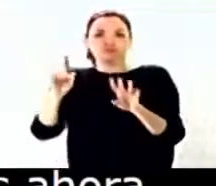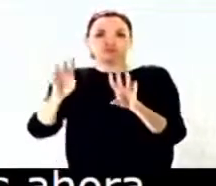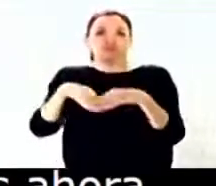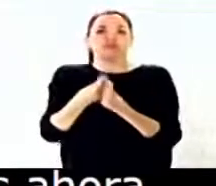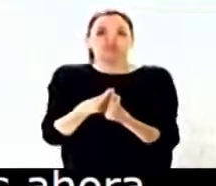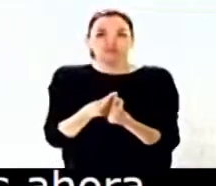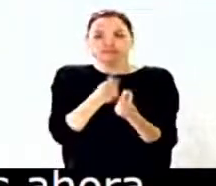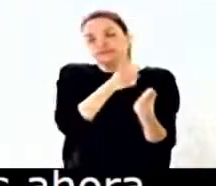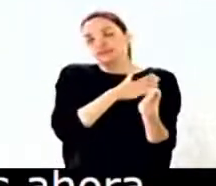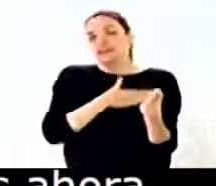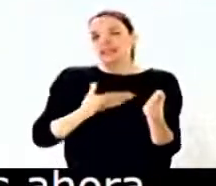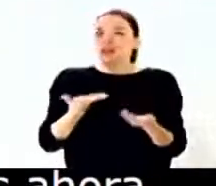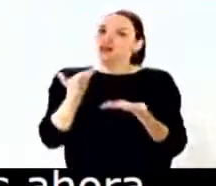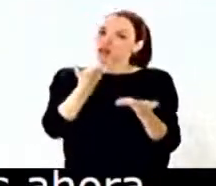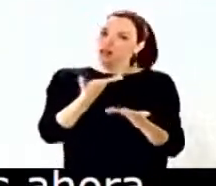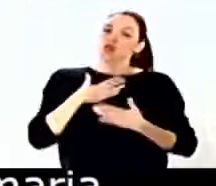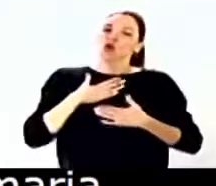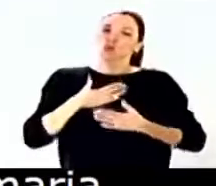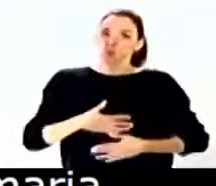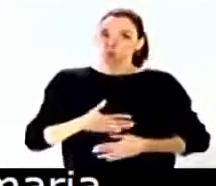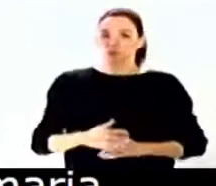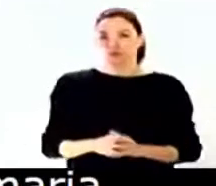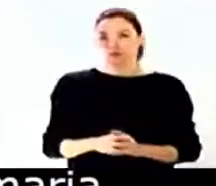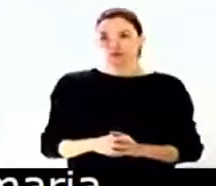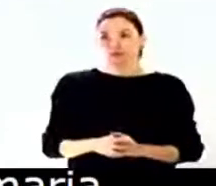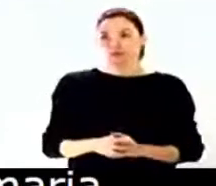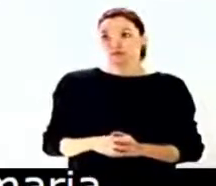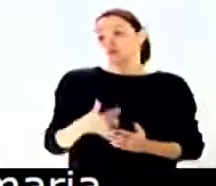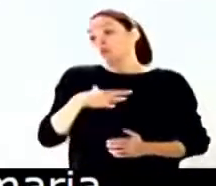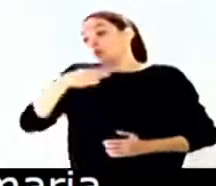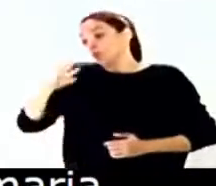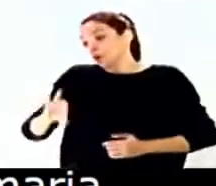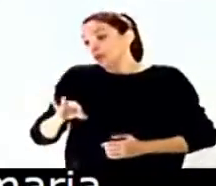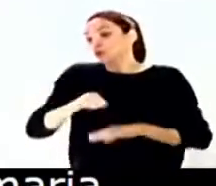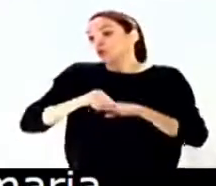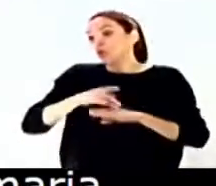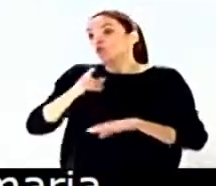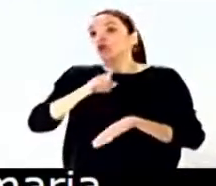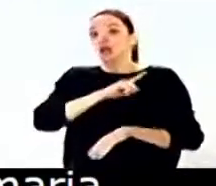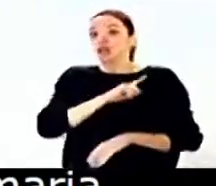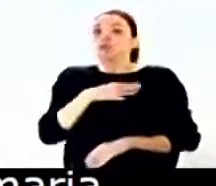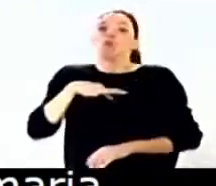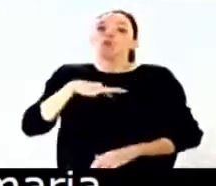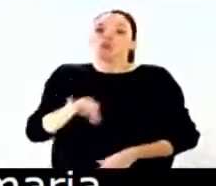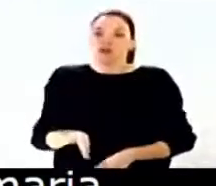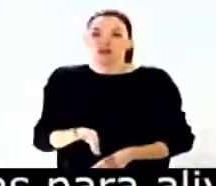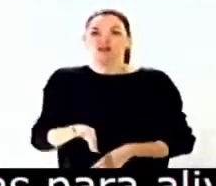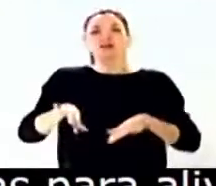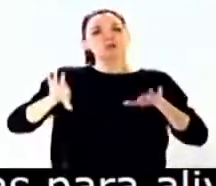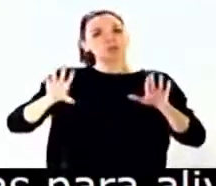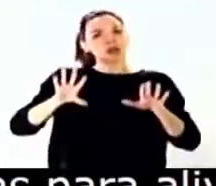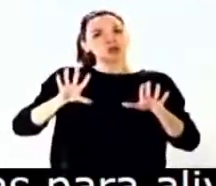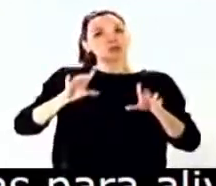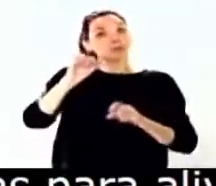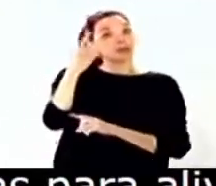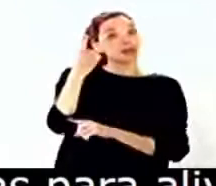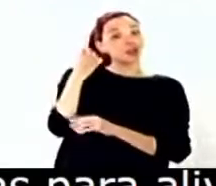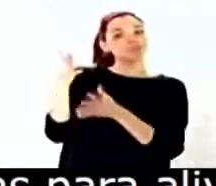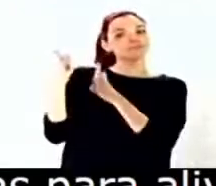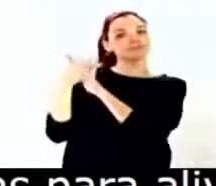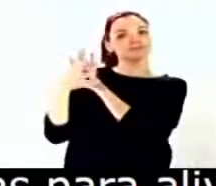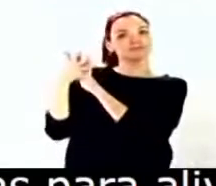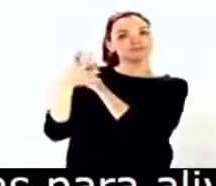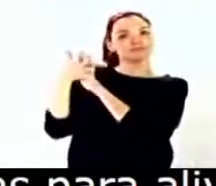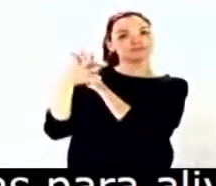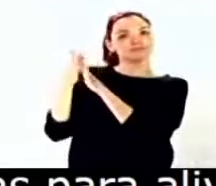aliviarla. Y una de las medidas para aliviar esa atención primaria puede ser esta, pero se van a llevar al Consejo